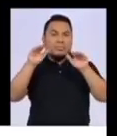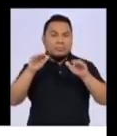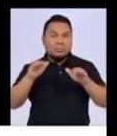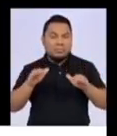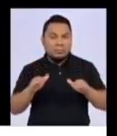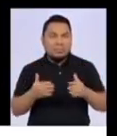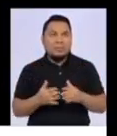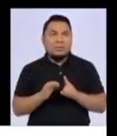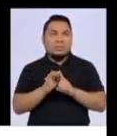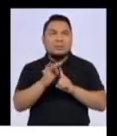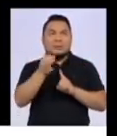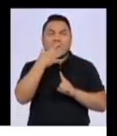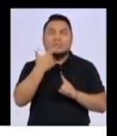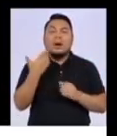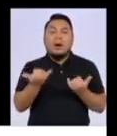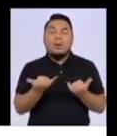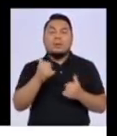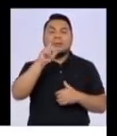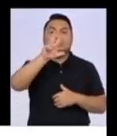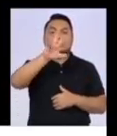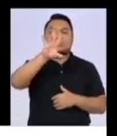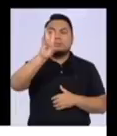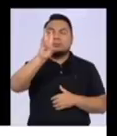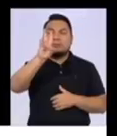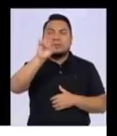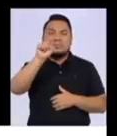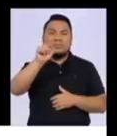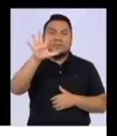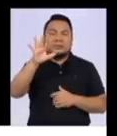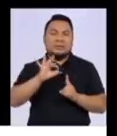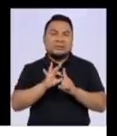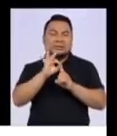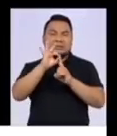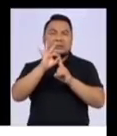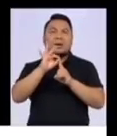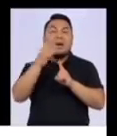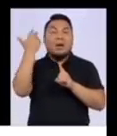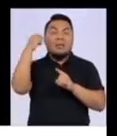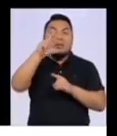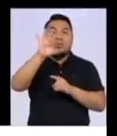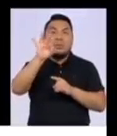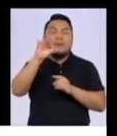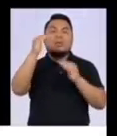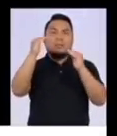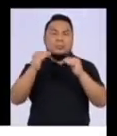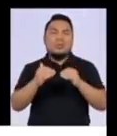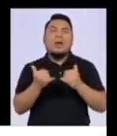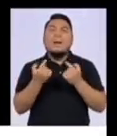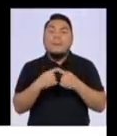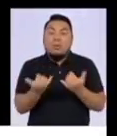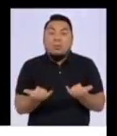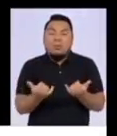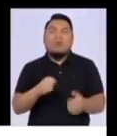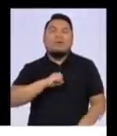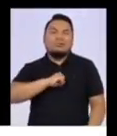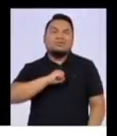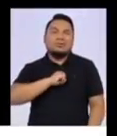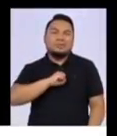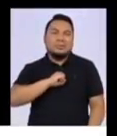momento, ahora estoy en 37.5 y solo ya con la tos. Y en el